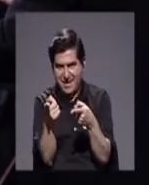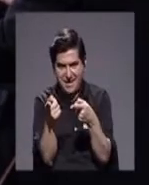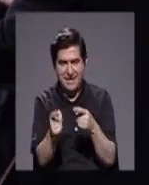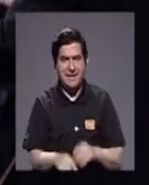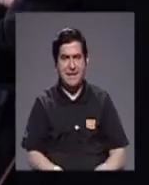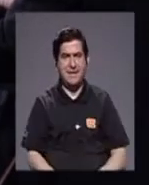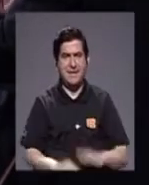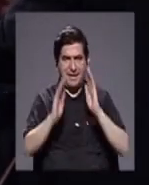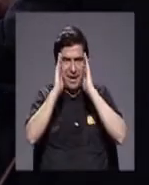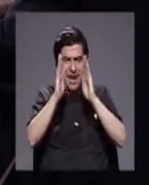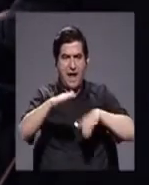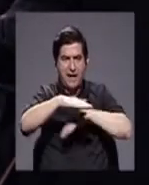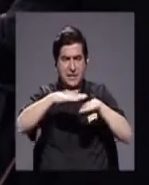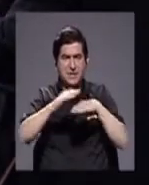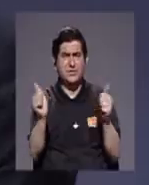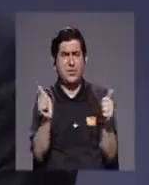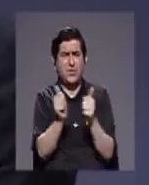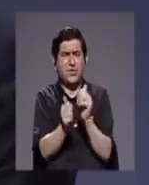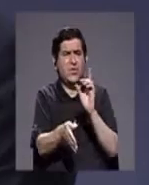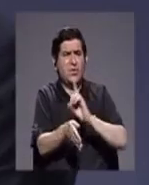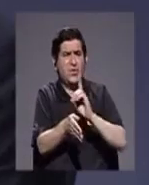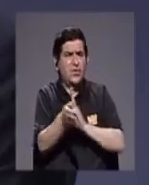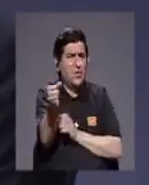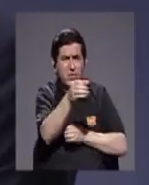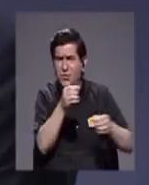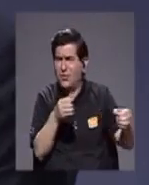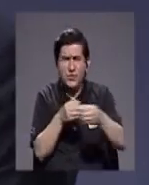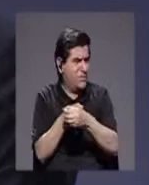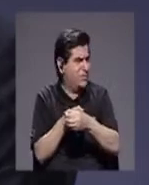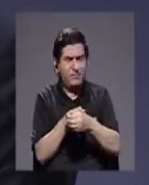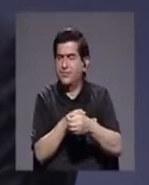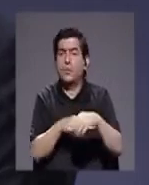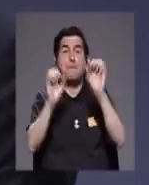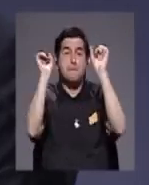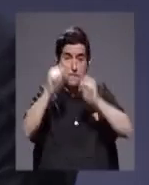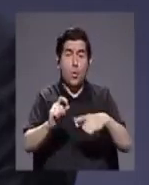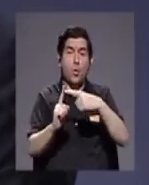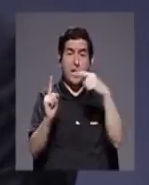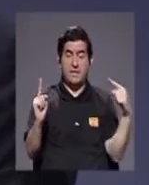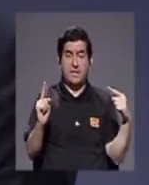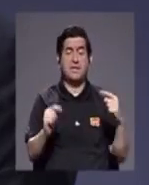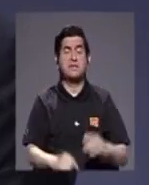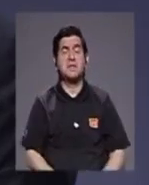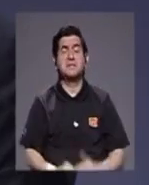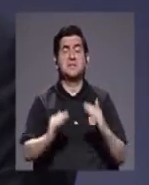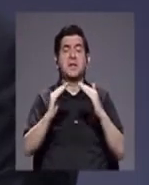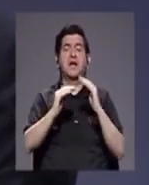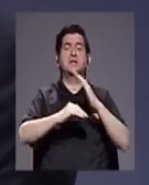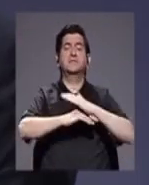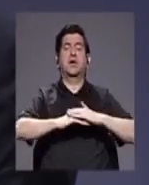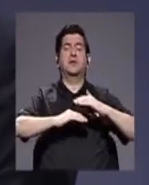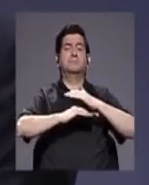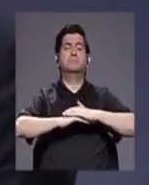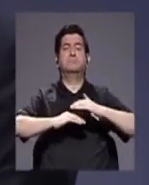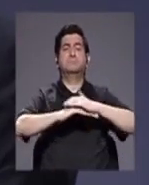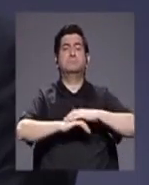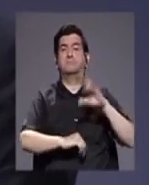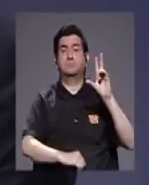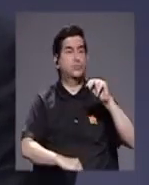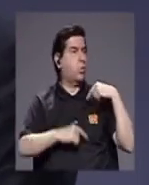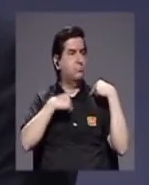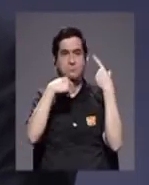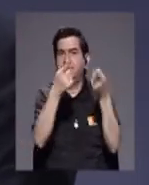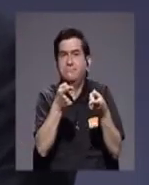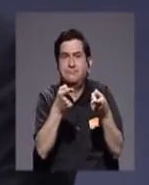hacer una consulta básica con el médico, sino que podría realmente hacerlo desde la comodidad de su casa, sin tener que